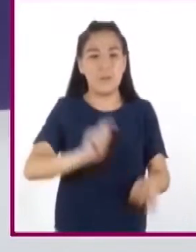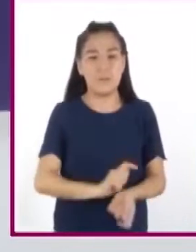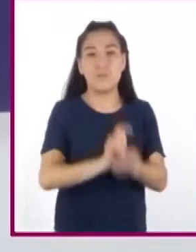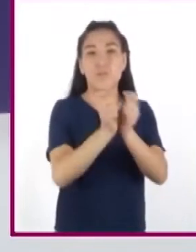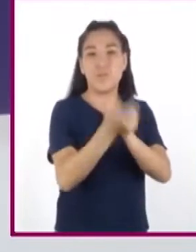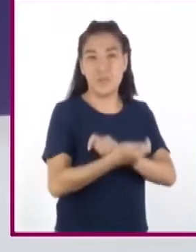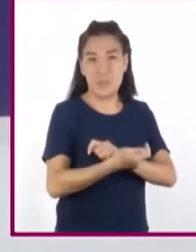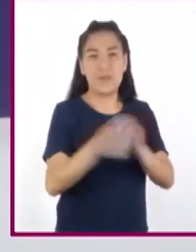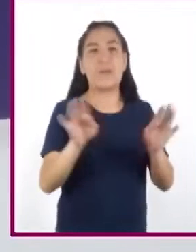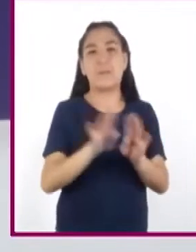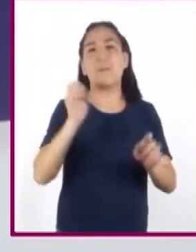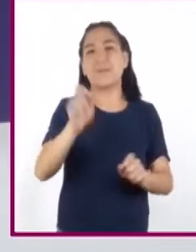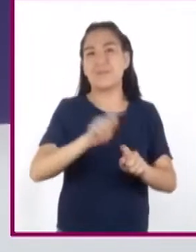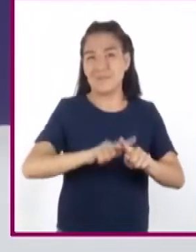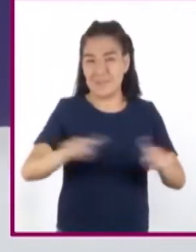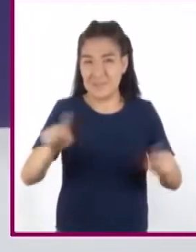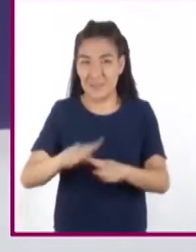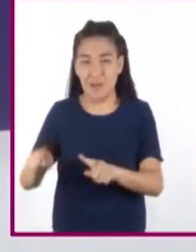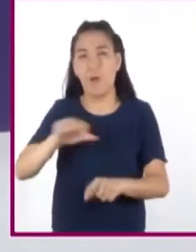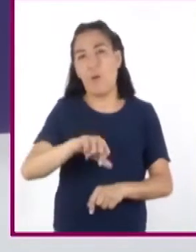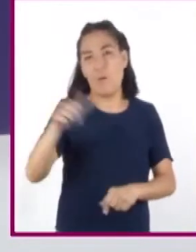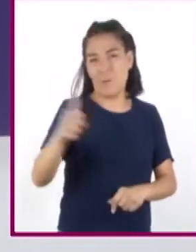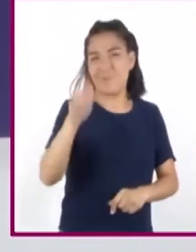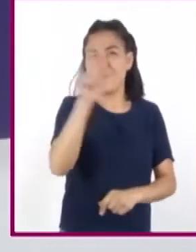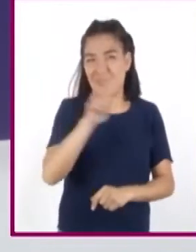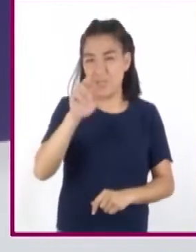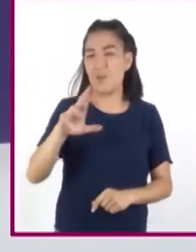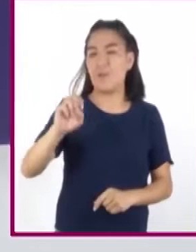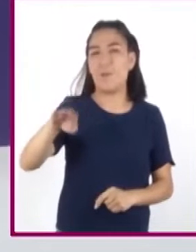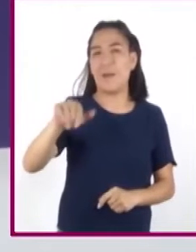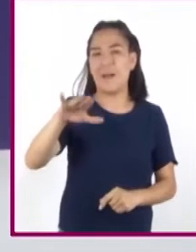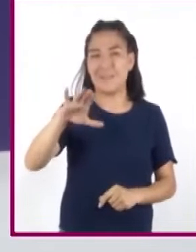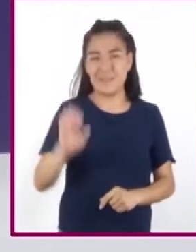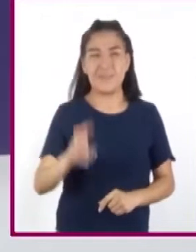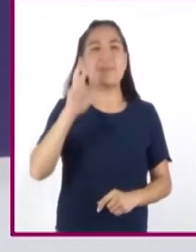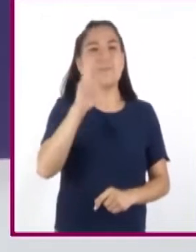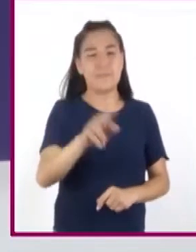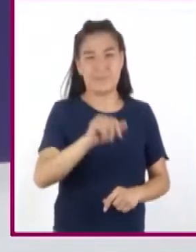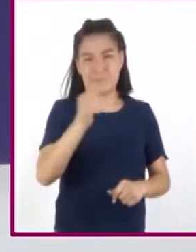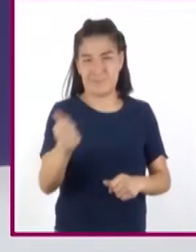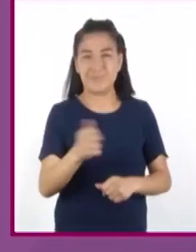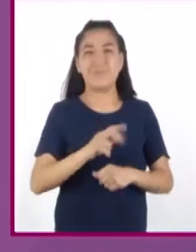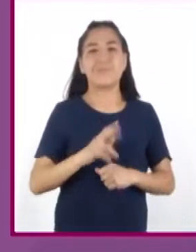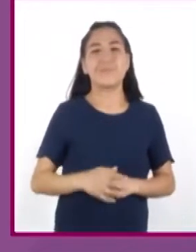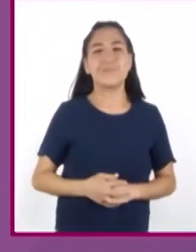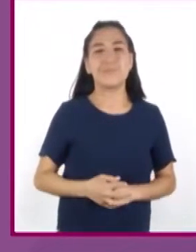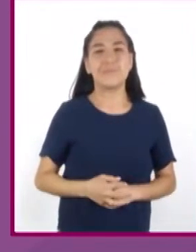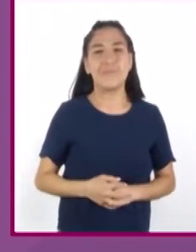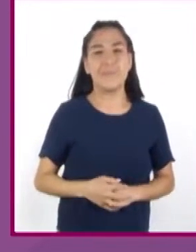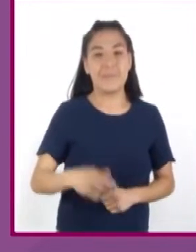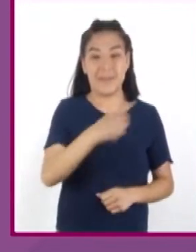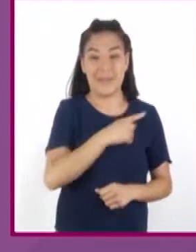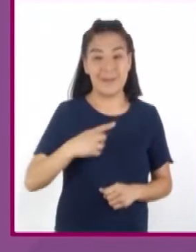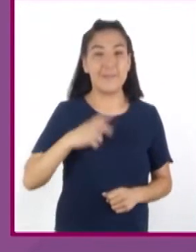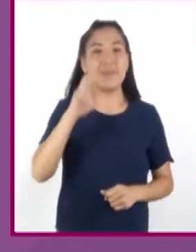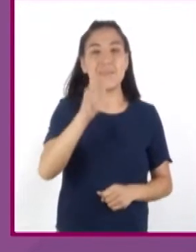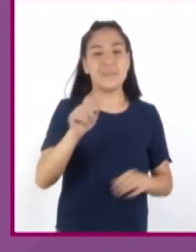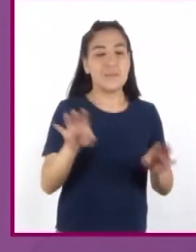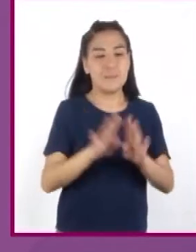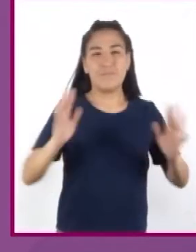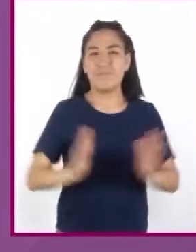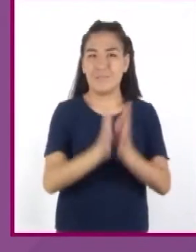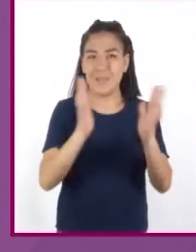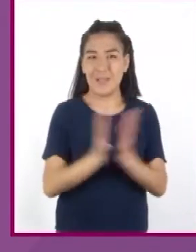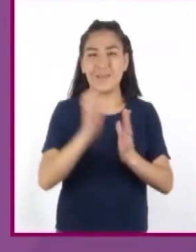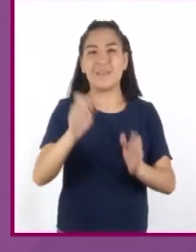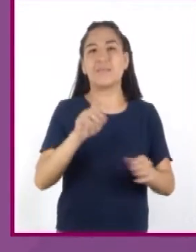evolucionara de manera diferente a las otras lenguas romances, acompáñenme a ver lo siguiente. Tiene que ver con la participación de